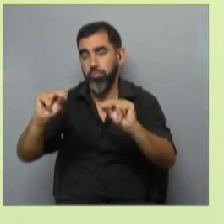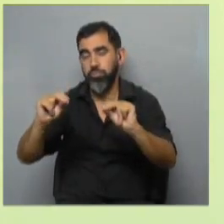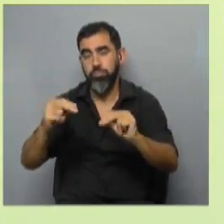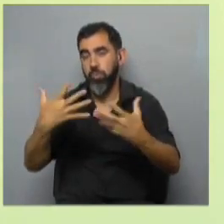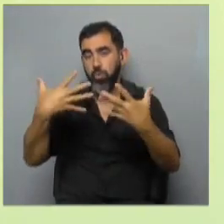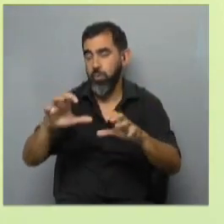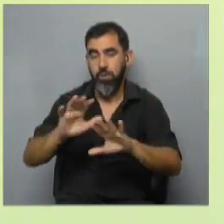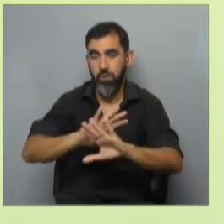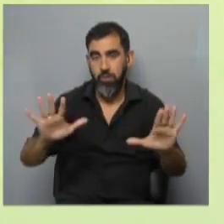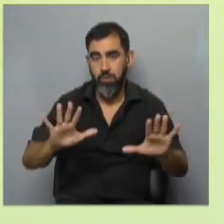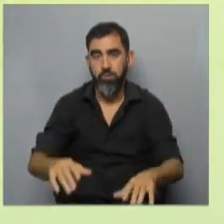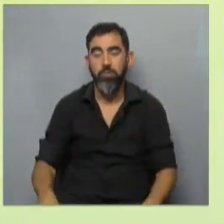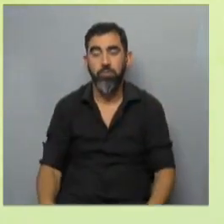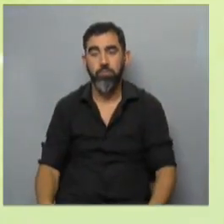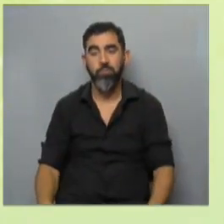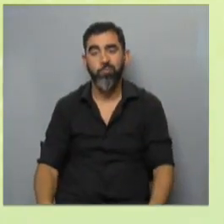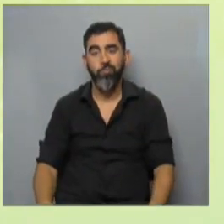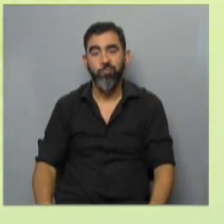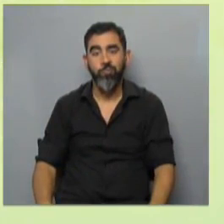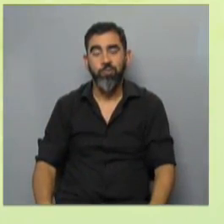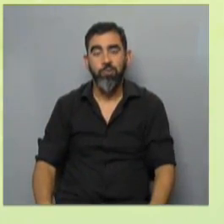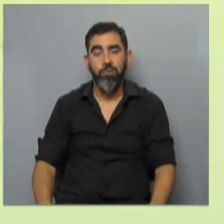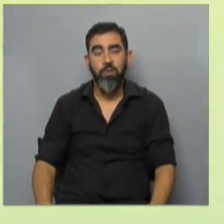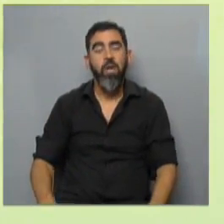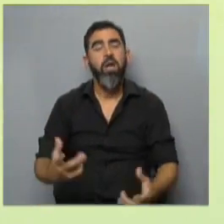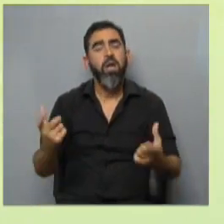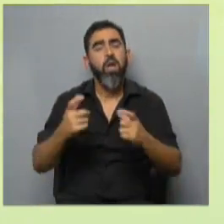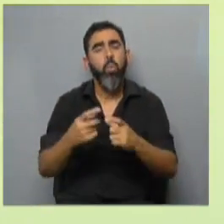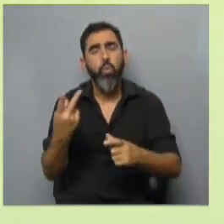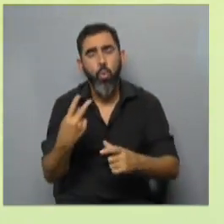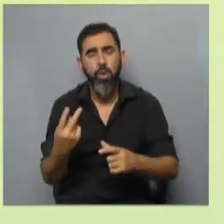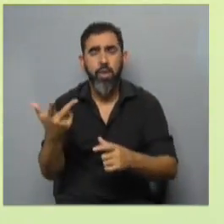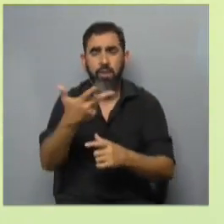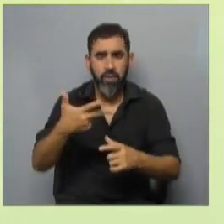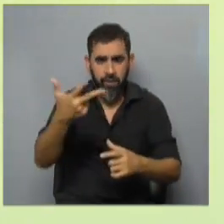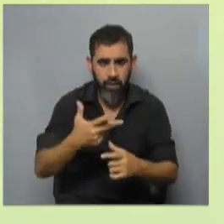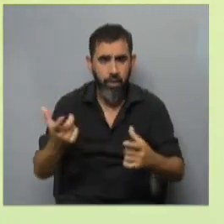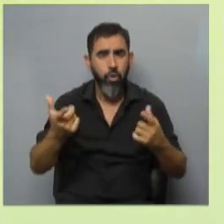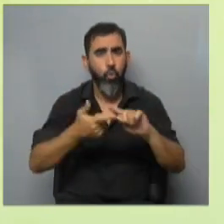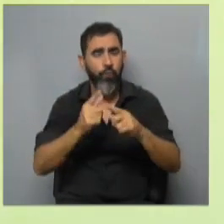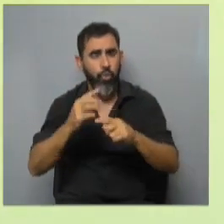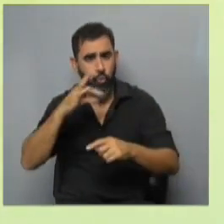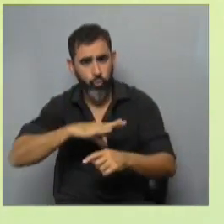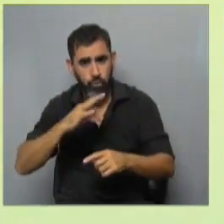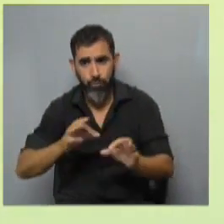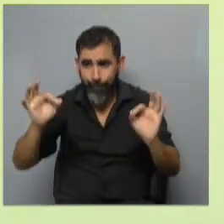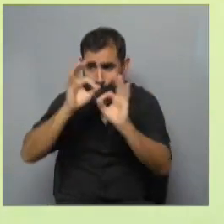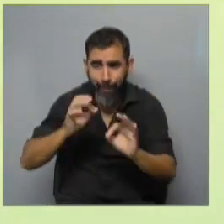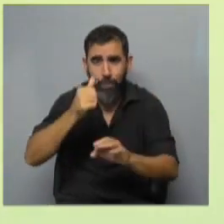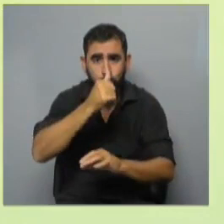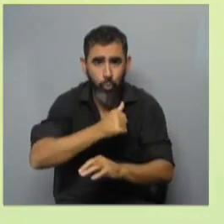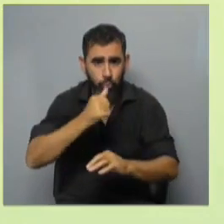con la cámara comercio no que era el arroz integral vive reuniones bipartitas tripartitas consejos y salarios sin poder solucionar